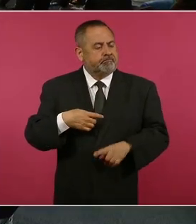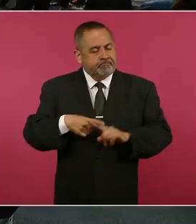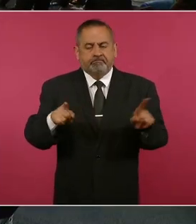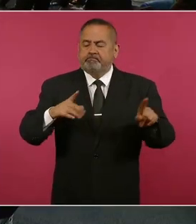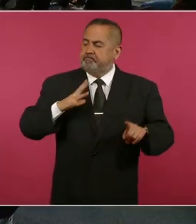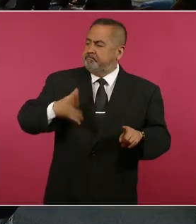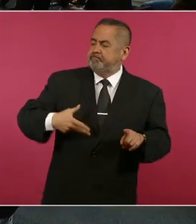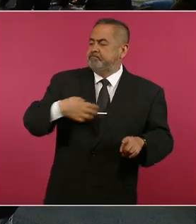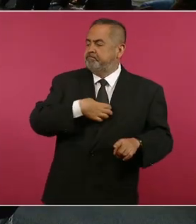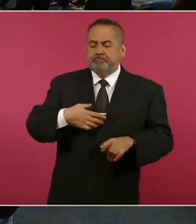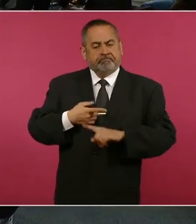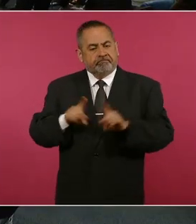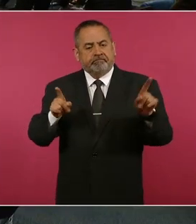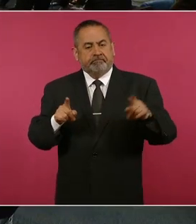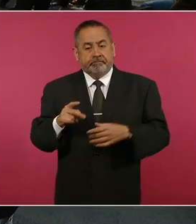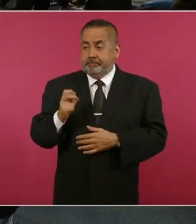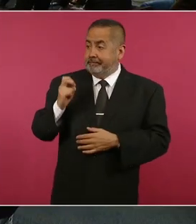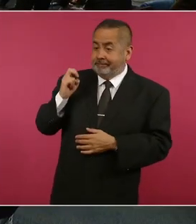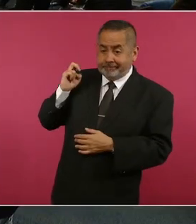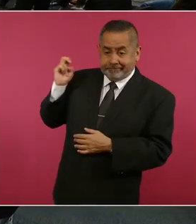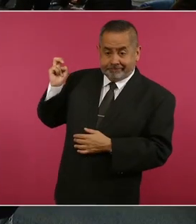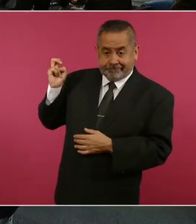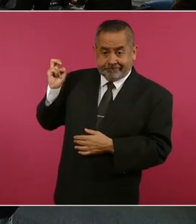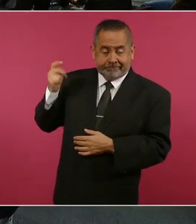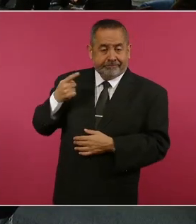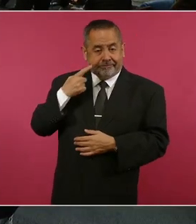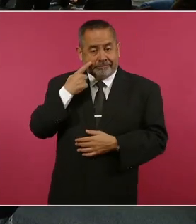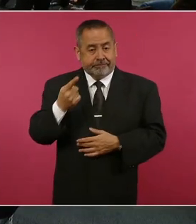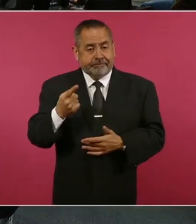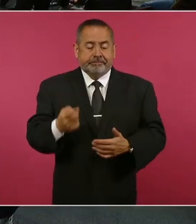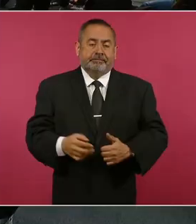orgullo. Entonces, esto